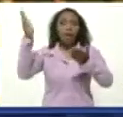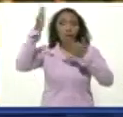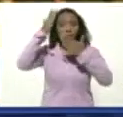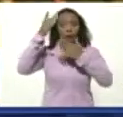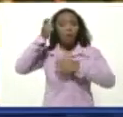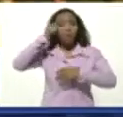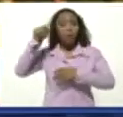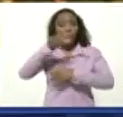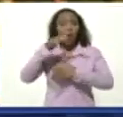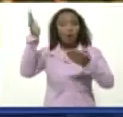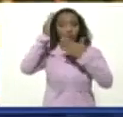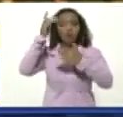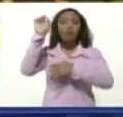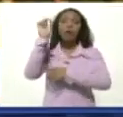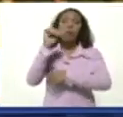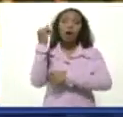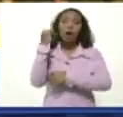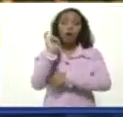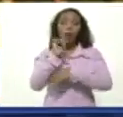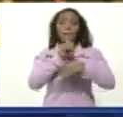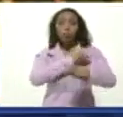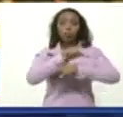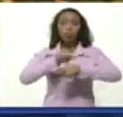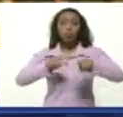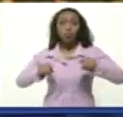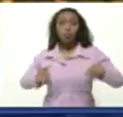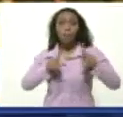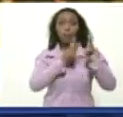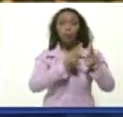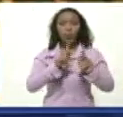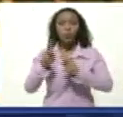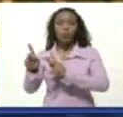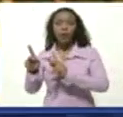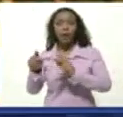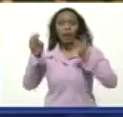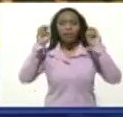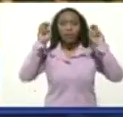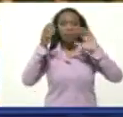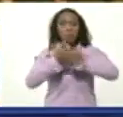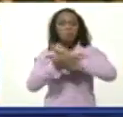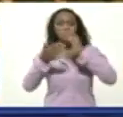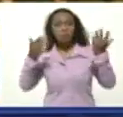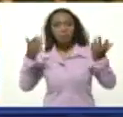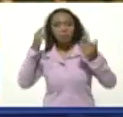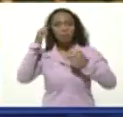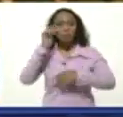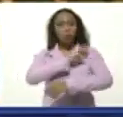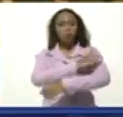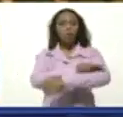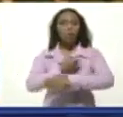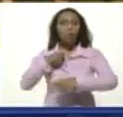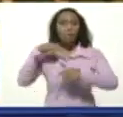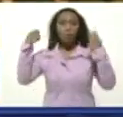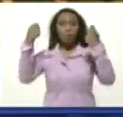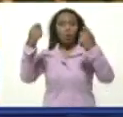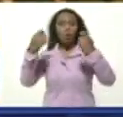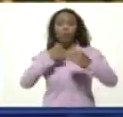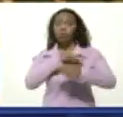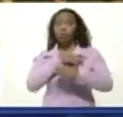pueblos indígenas también organizándose en el marco de este poder popular y